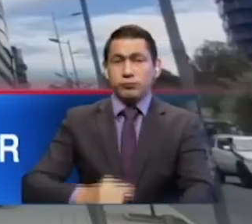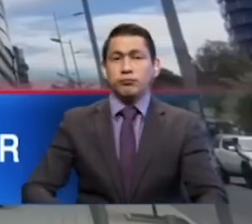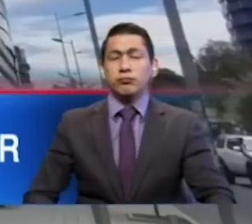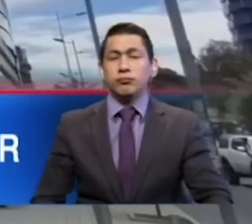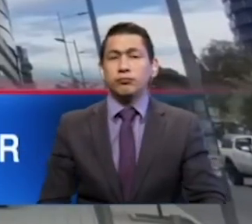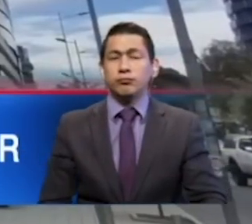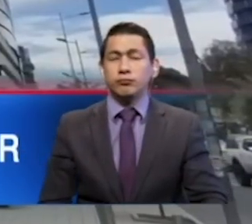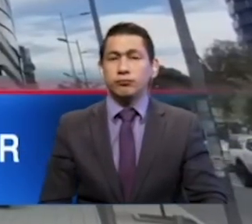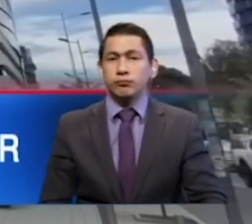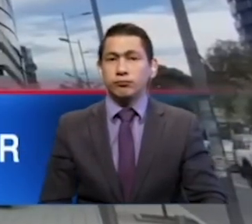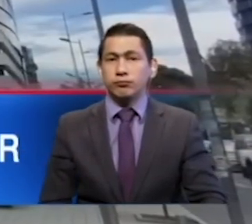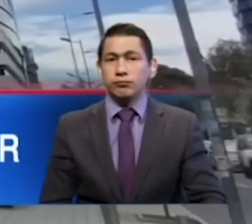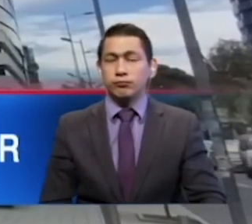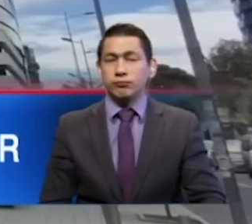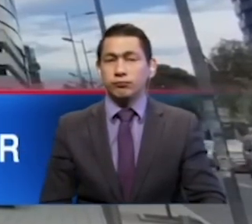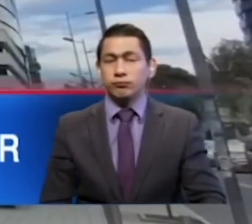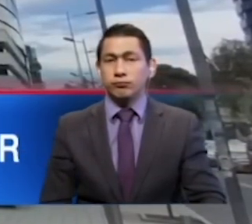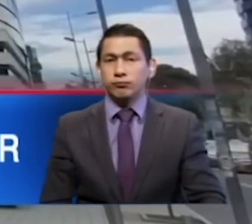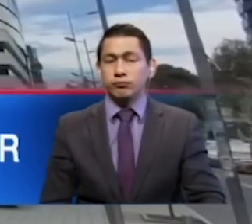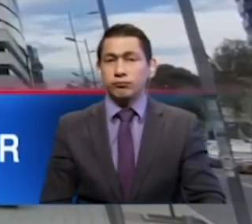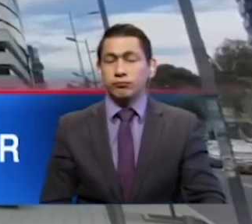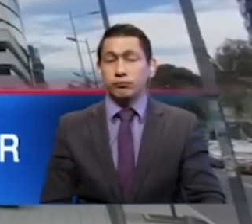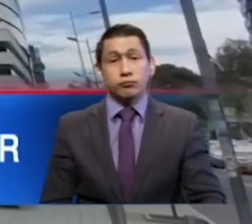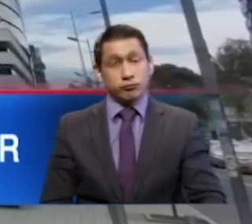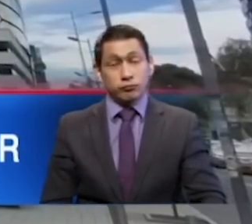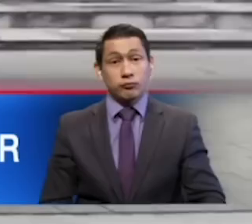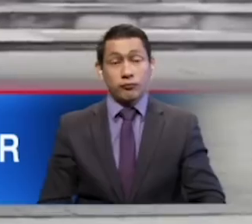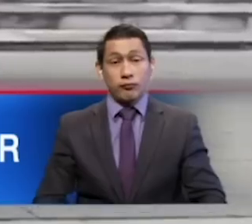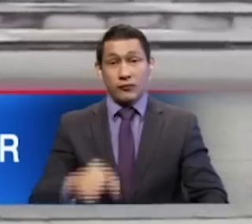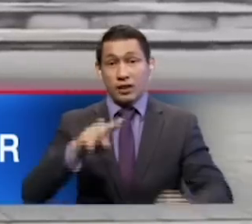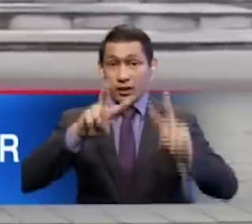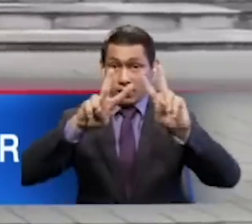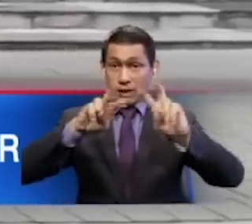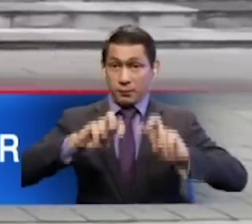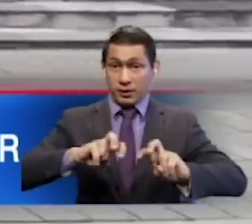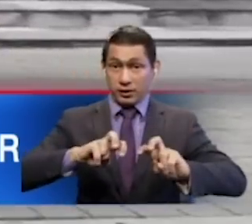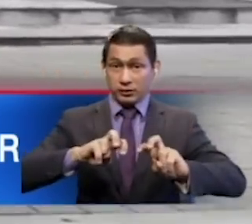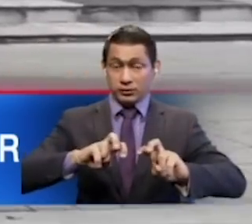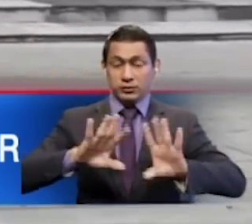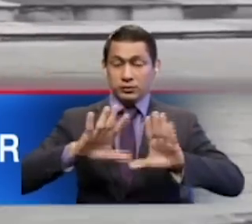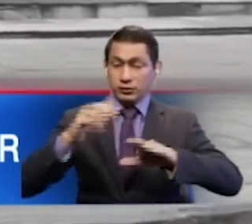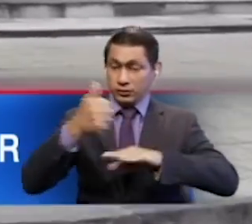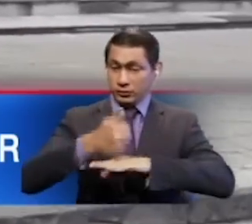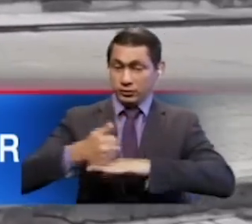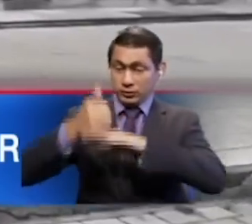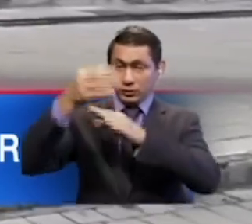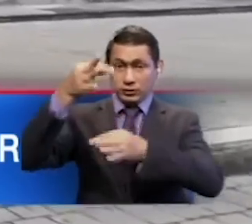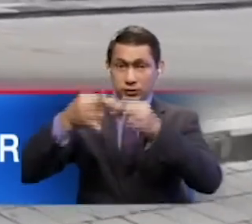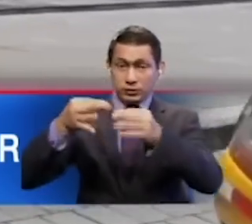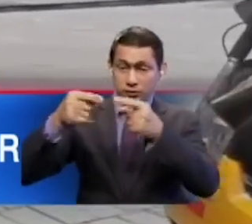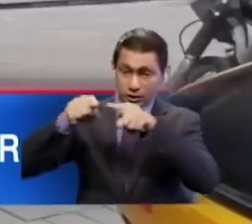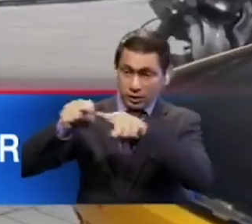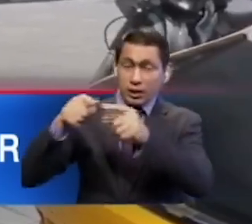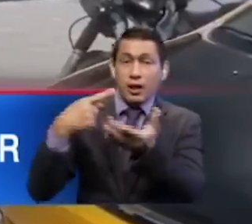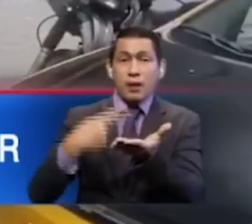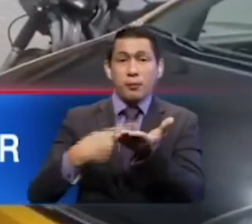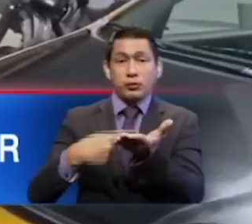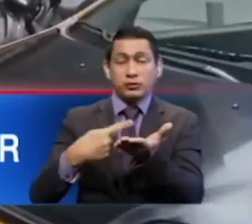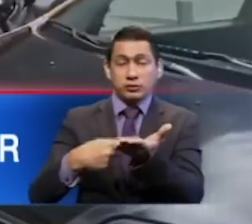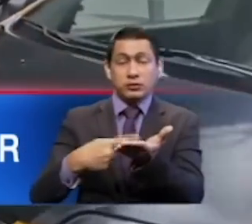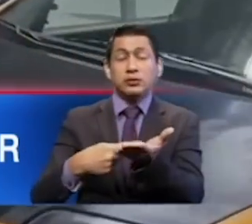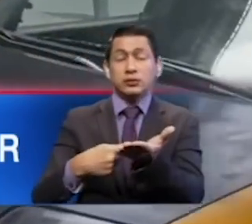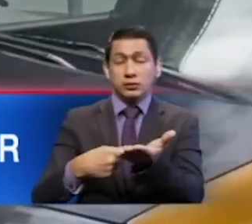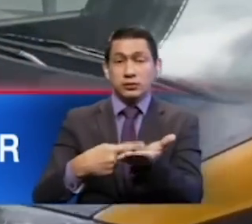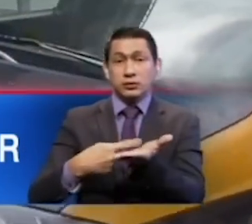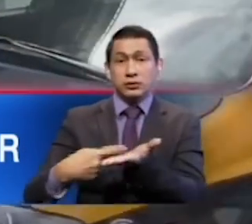y el Cártel de Sinaloa. Al inicio de la diligencia, el juez anticorrupción a cargo de la audiencia declaró la validez